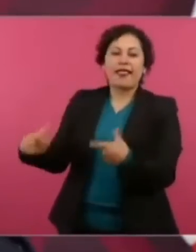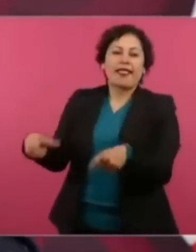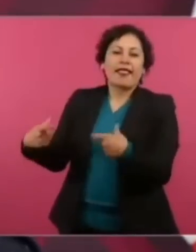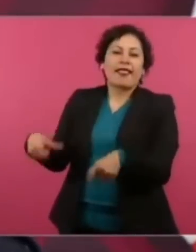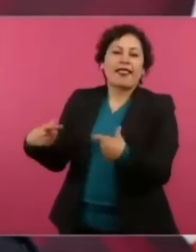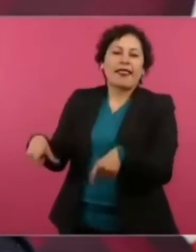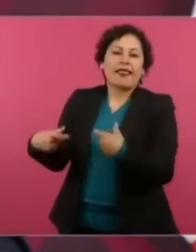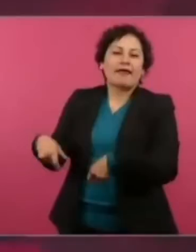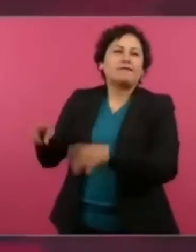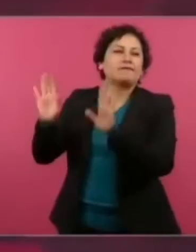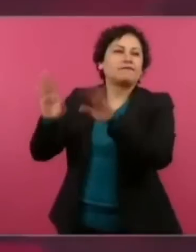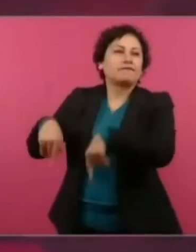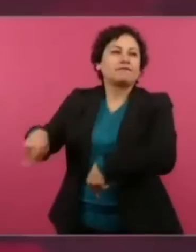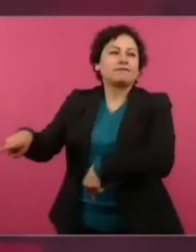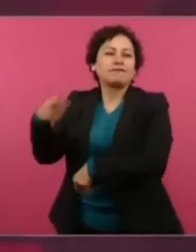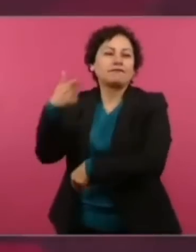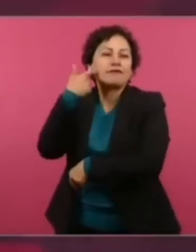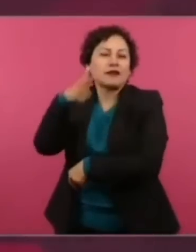Dinero llama dinero.